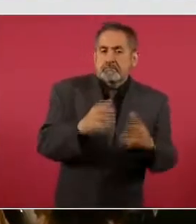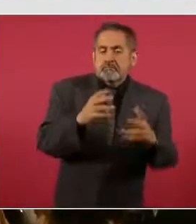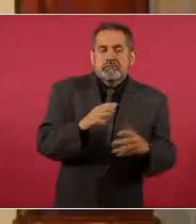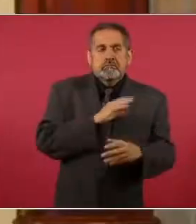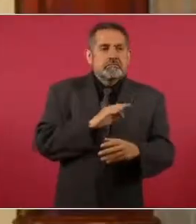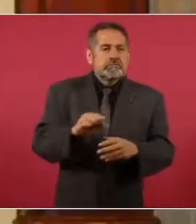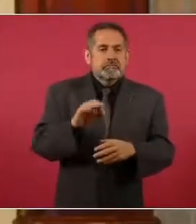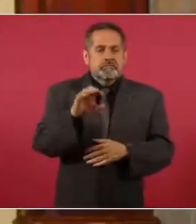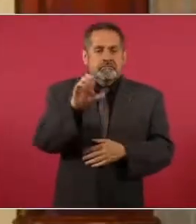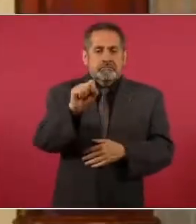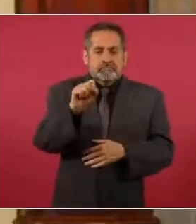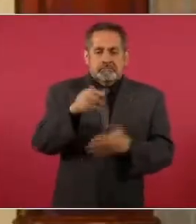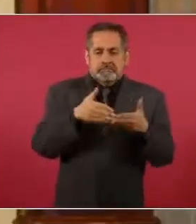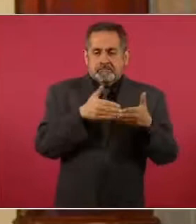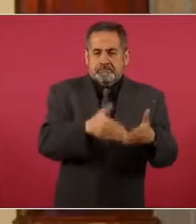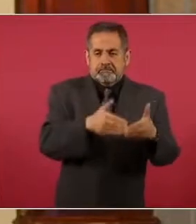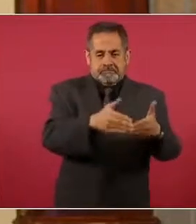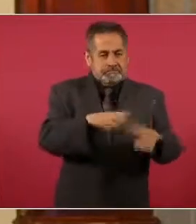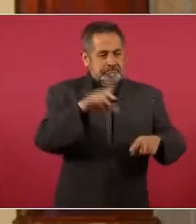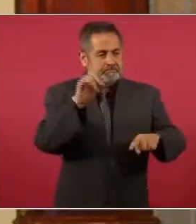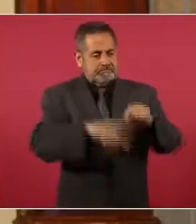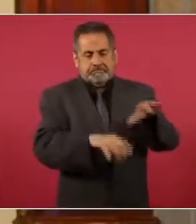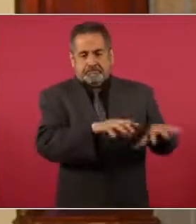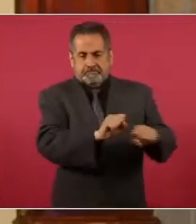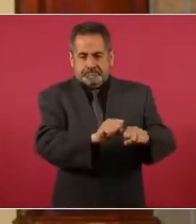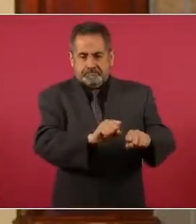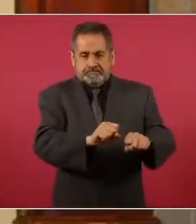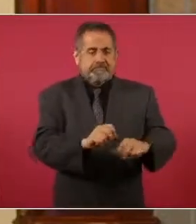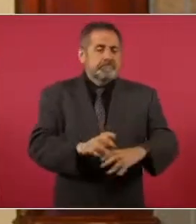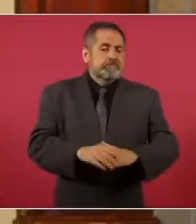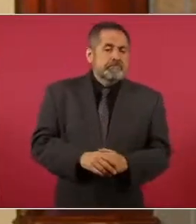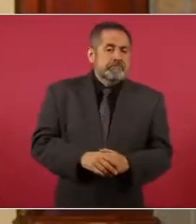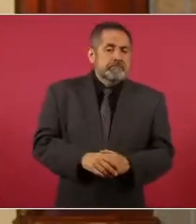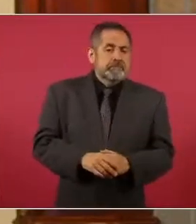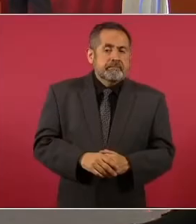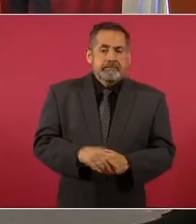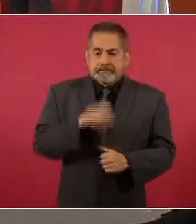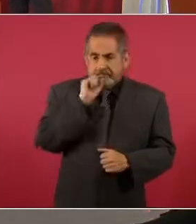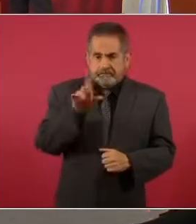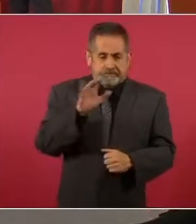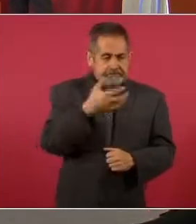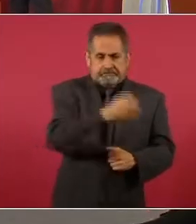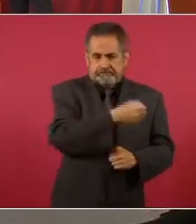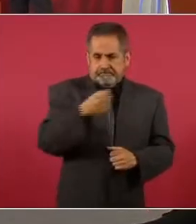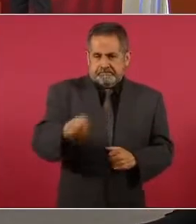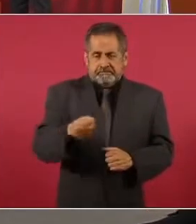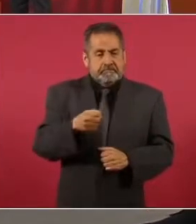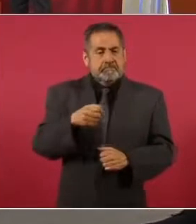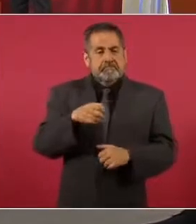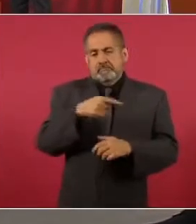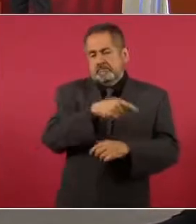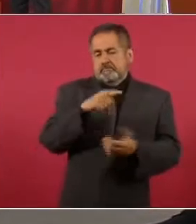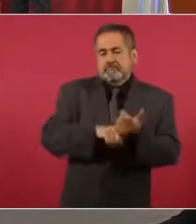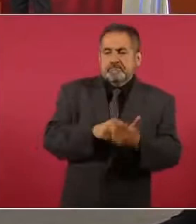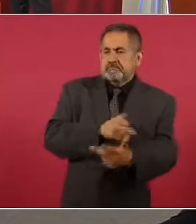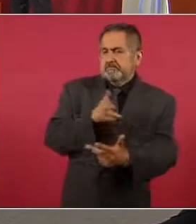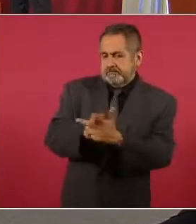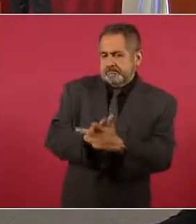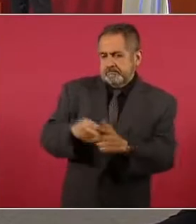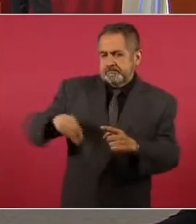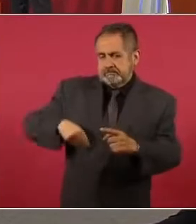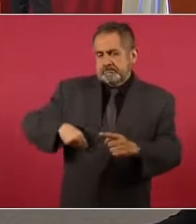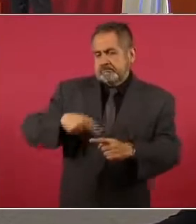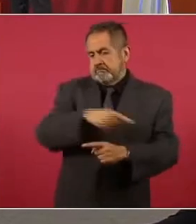más de 60 embarcaciones. Siguiente. También hay vinculaciones relevantes por homicidio